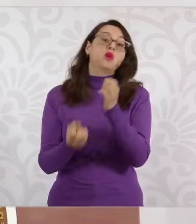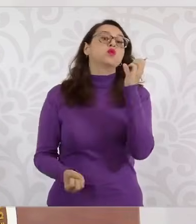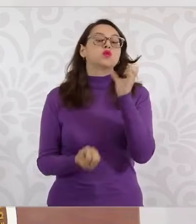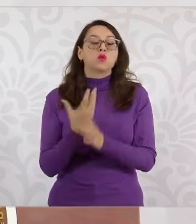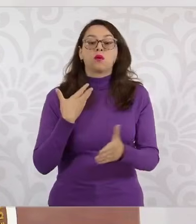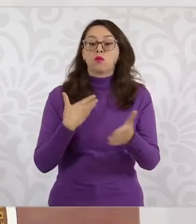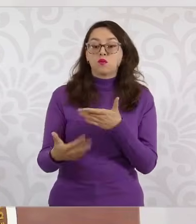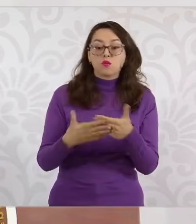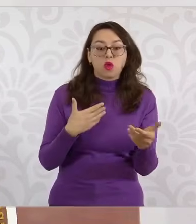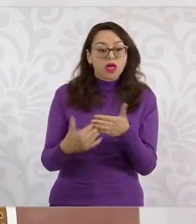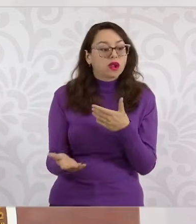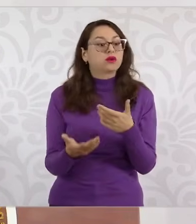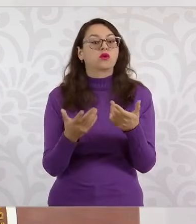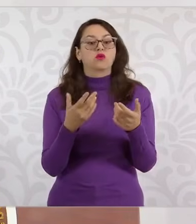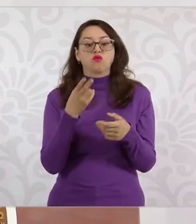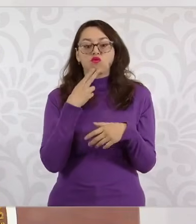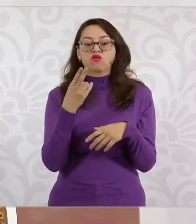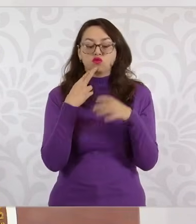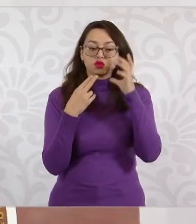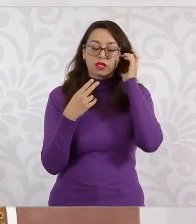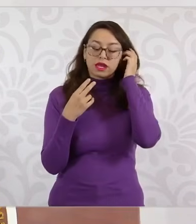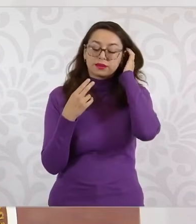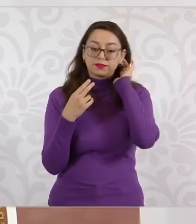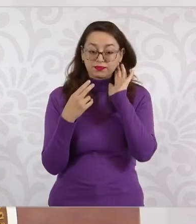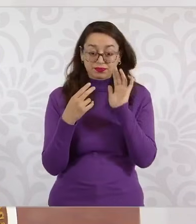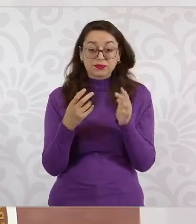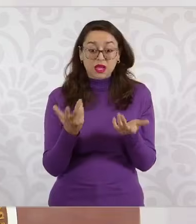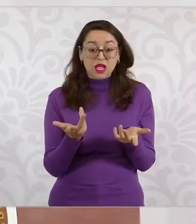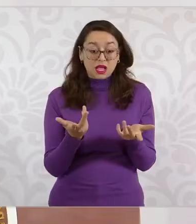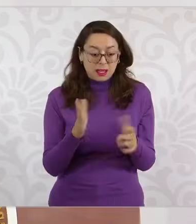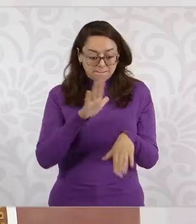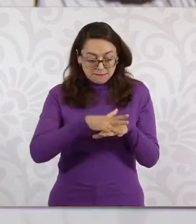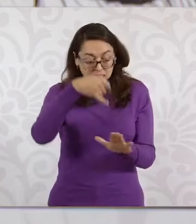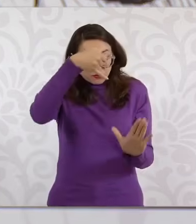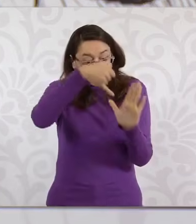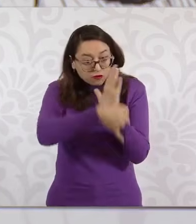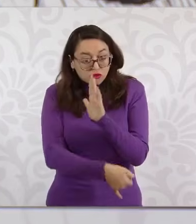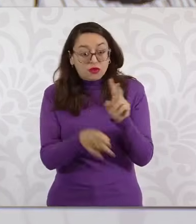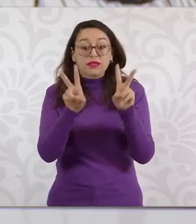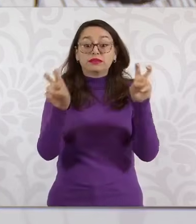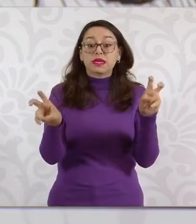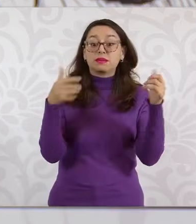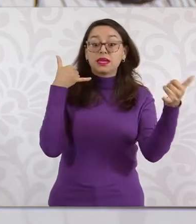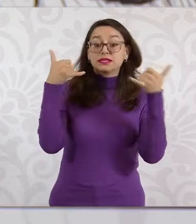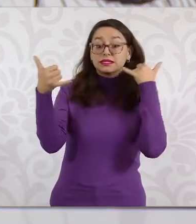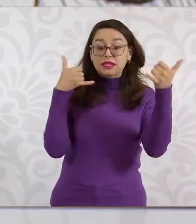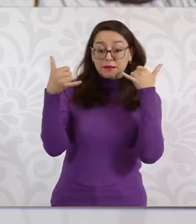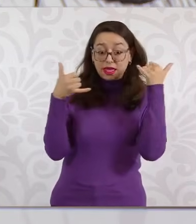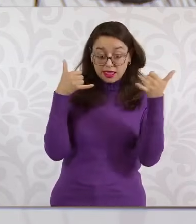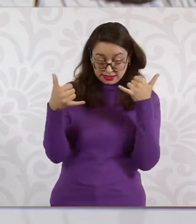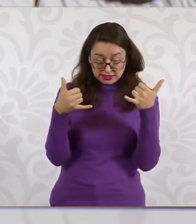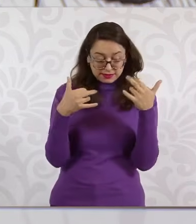que no se habían usado previamente. Entre ellos, una valoración mucho más intensa de las llamadas de teléfono de esa